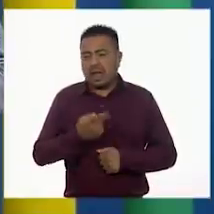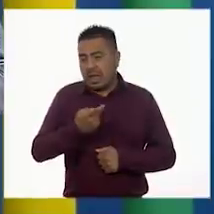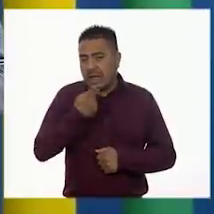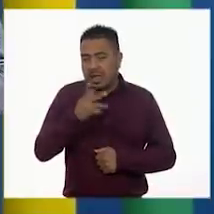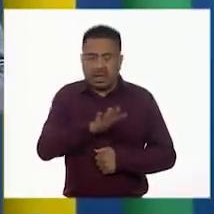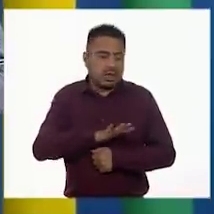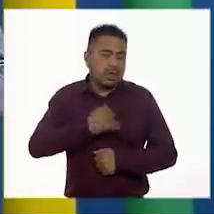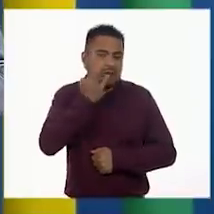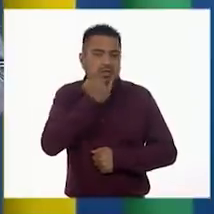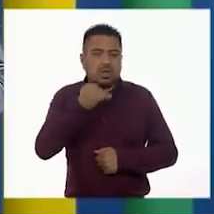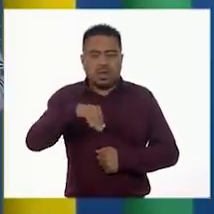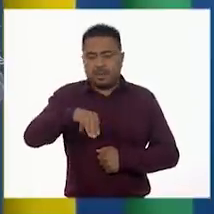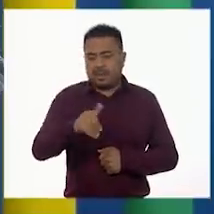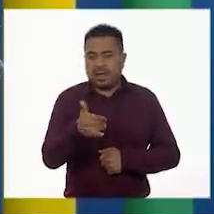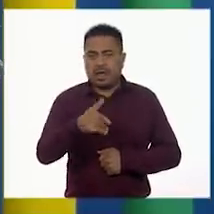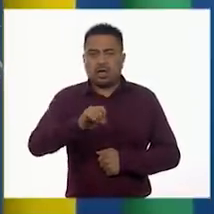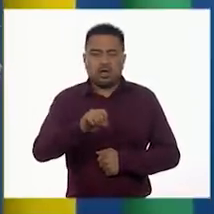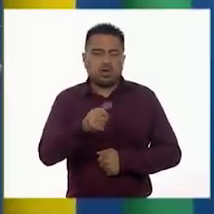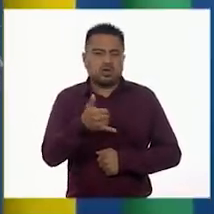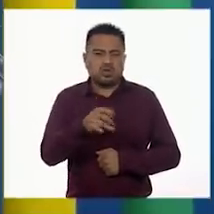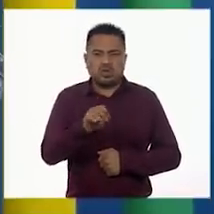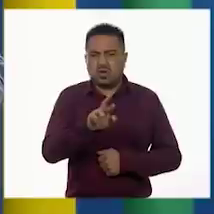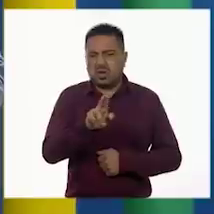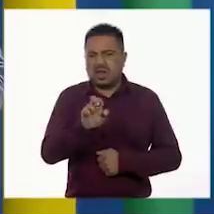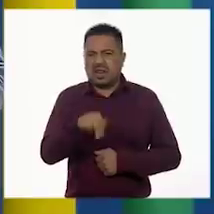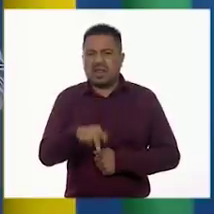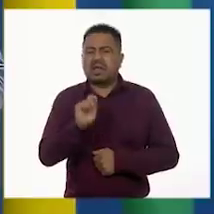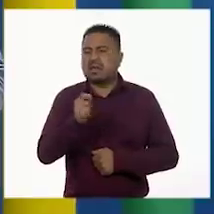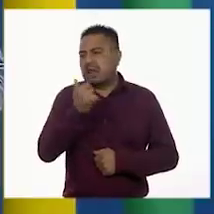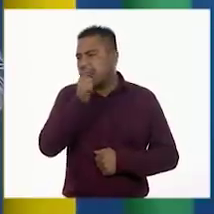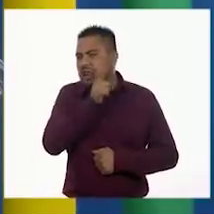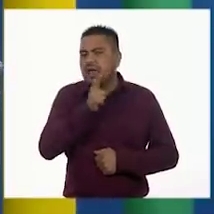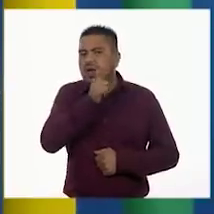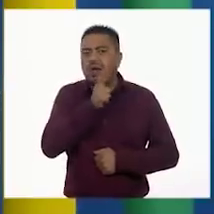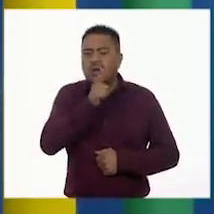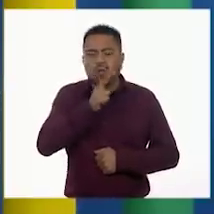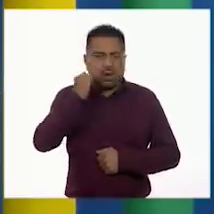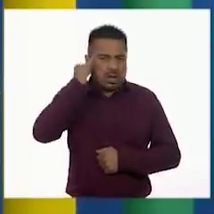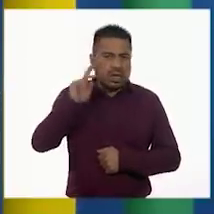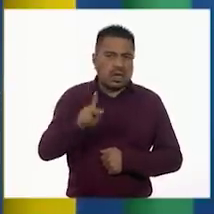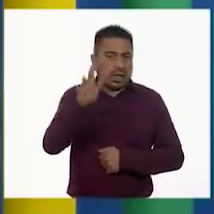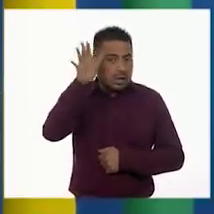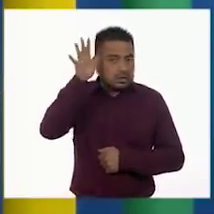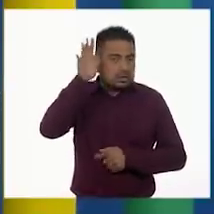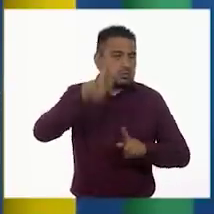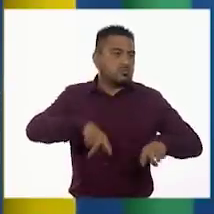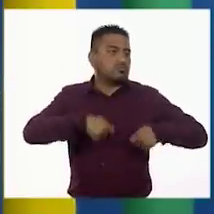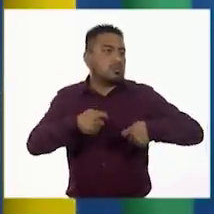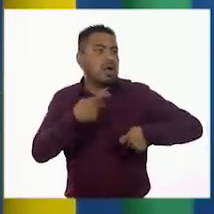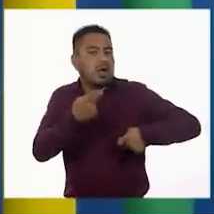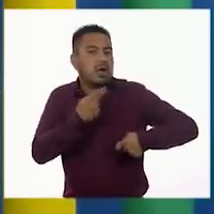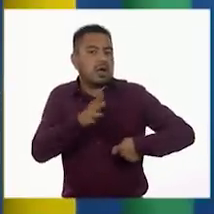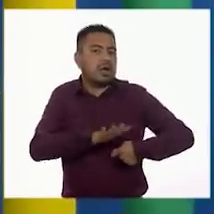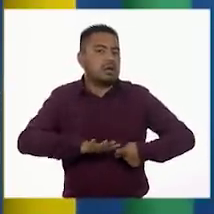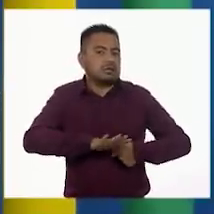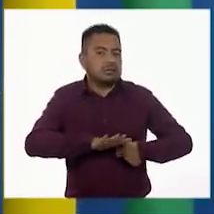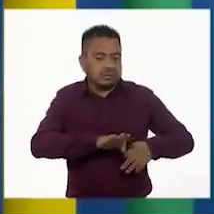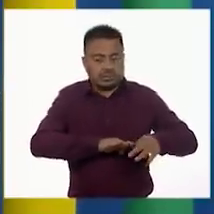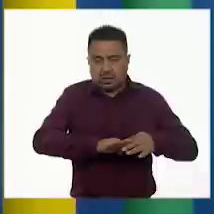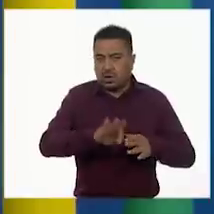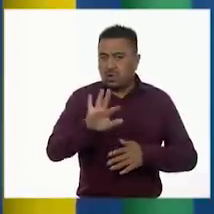Hablamos el idioma mayo o yorem noqui. Es una lengua utoazteca hablada por cerca